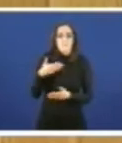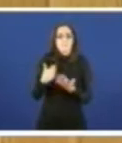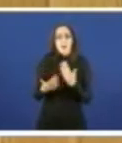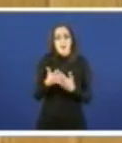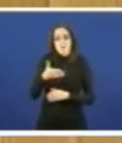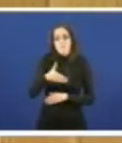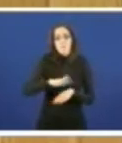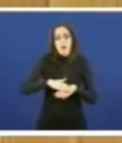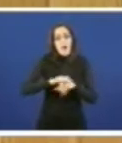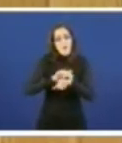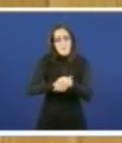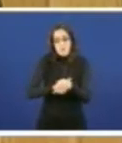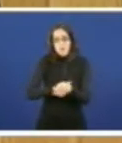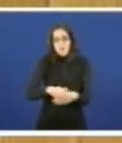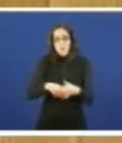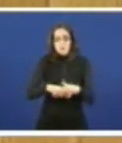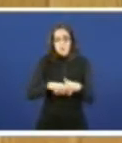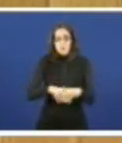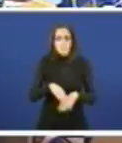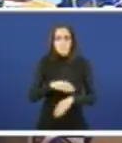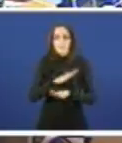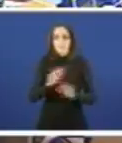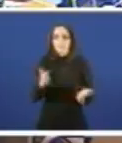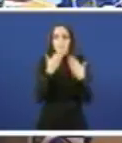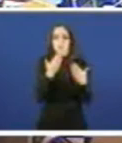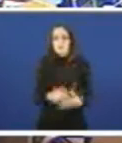Moito máis nada e moitas gracias.